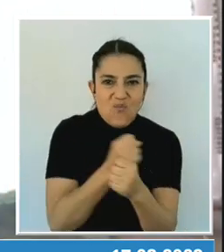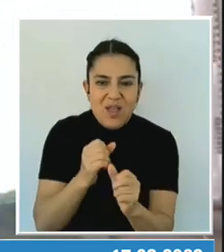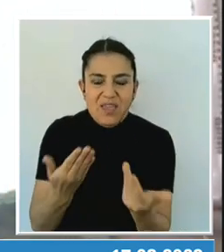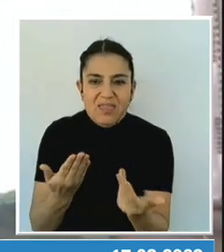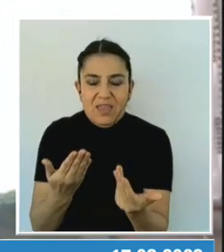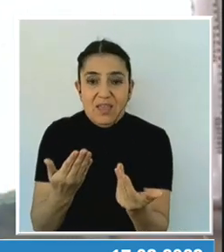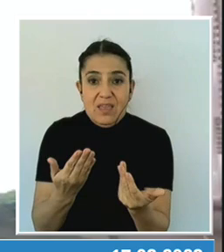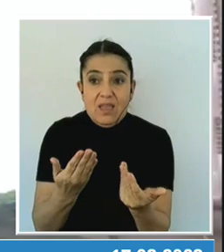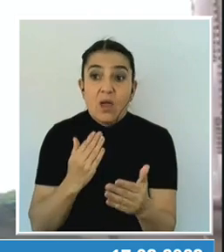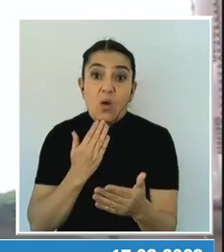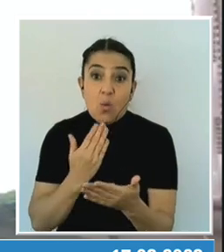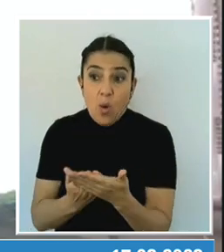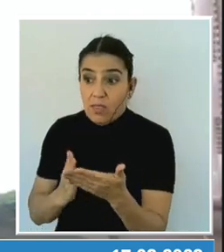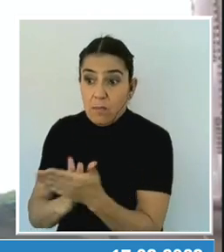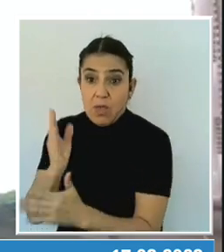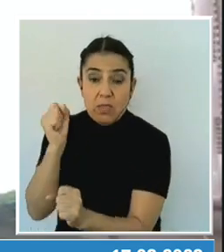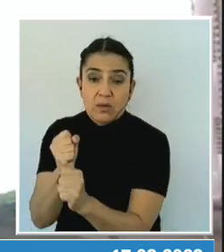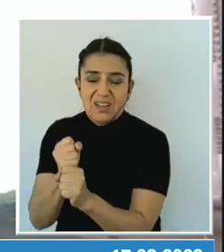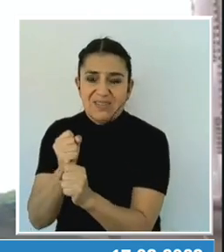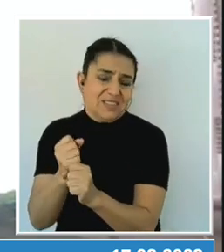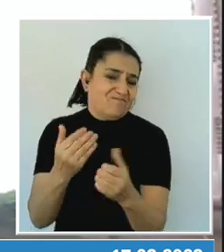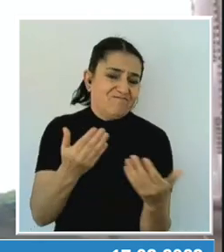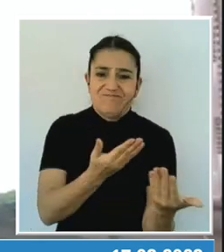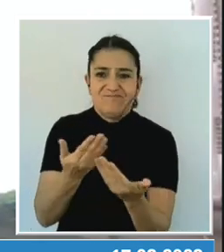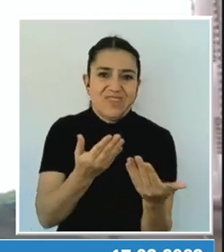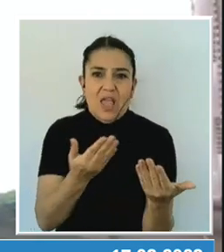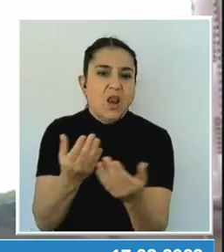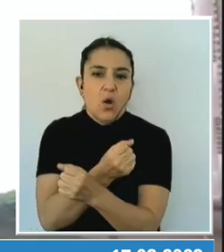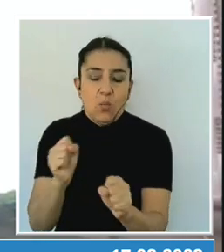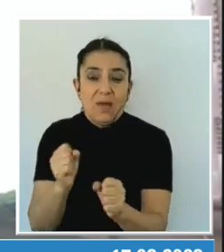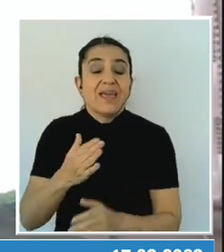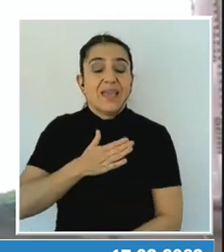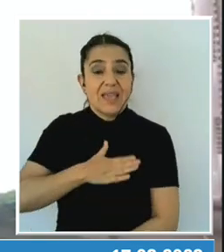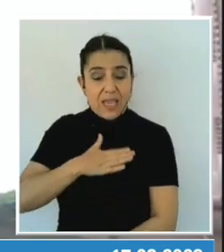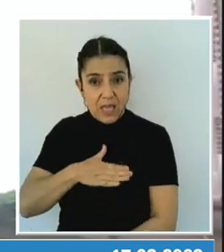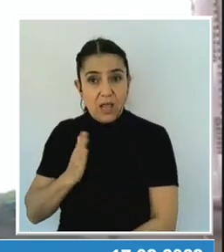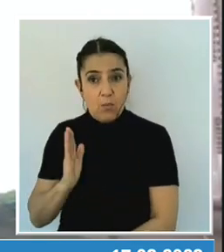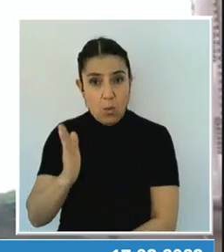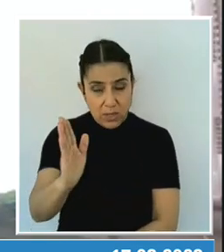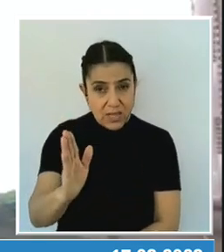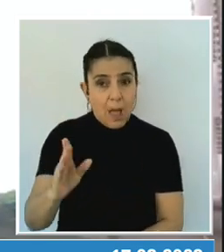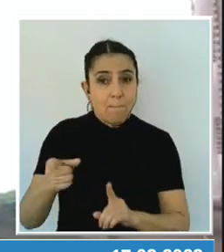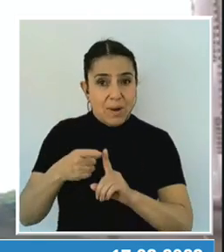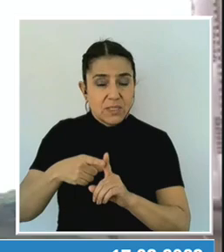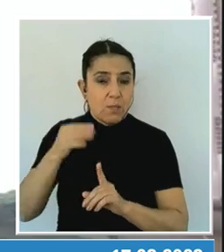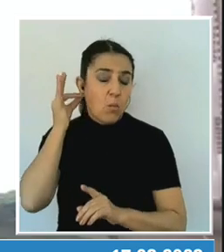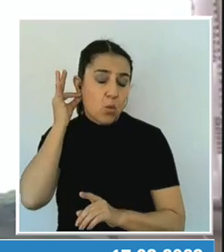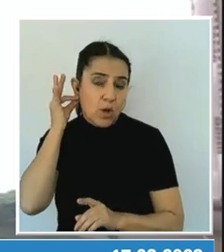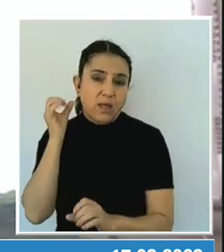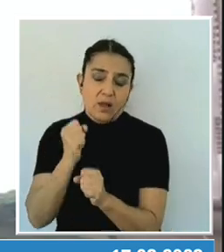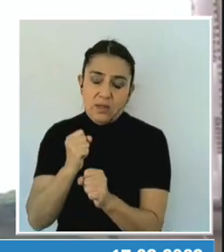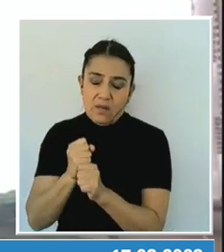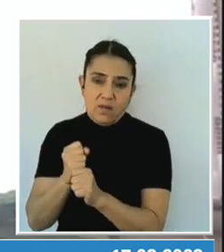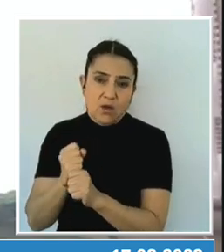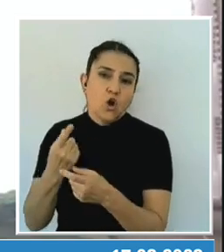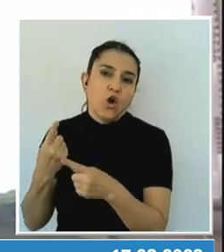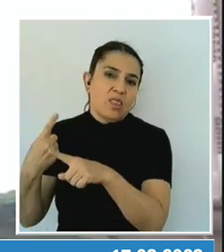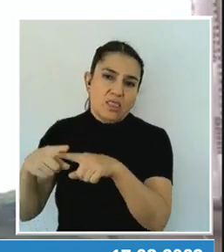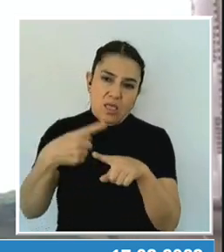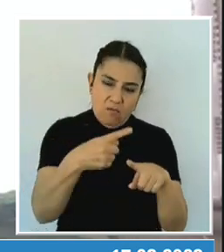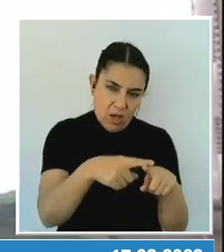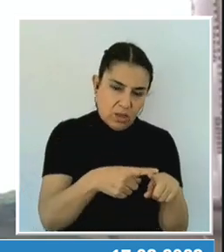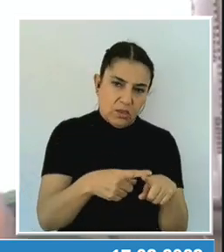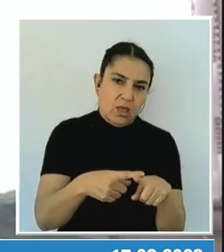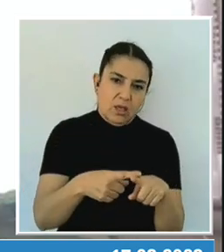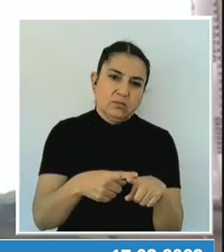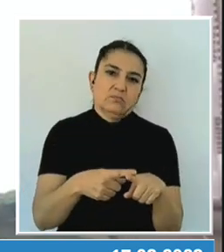¿eh? No, creo que eso no está en cuestión, queremos aumentar la presencia de las mujeres en el medio laboral y en otras esferas de la vida social.